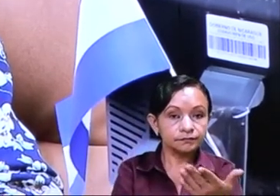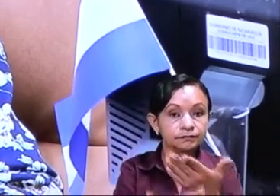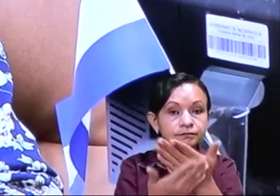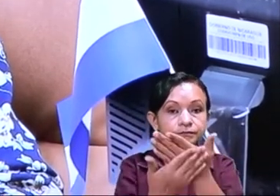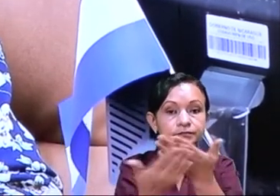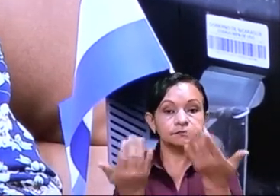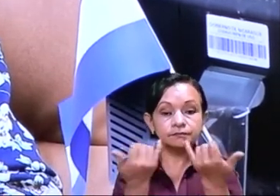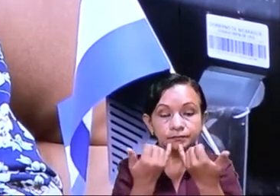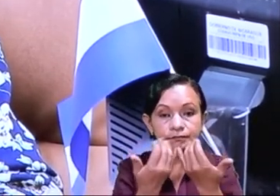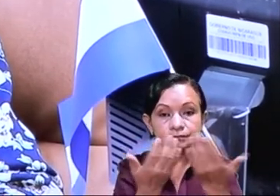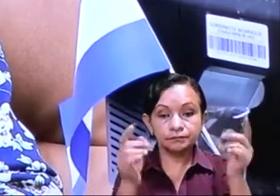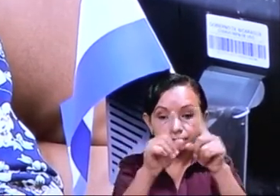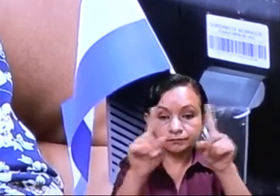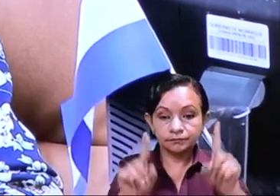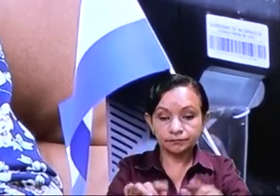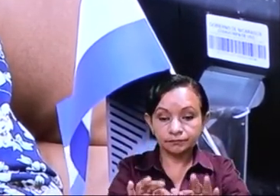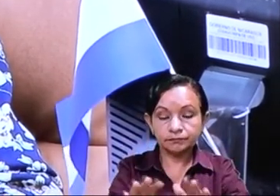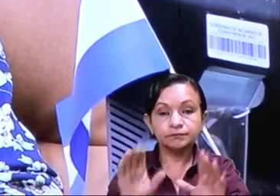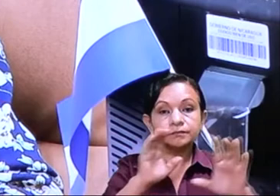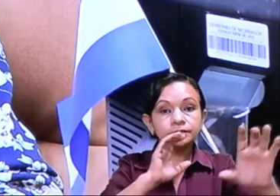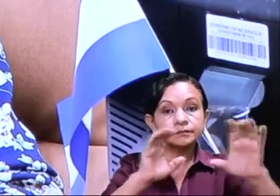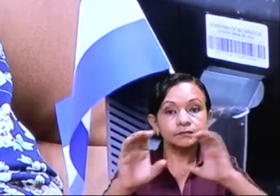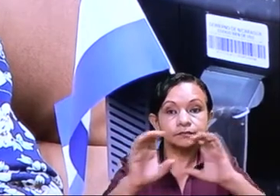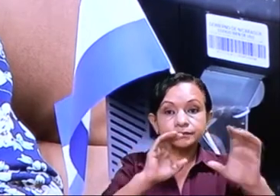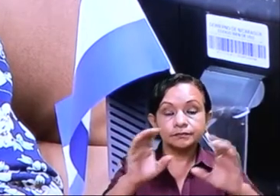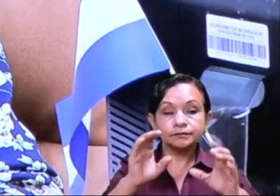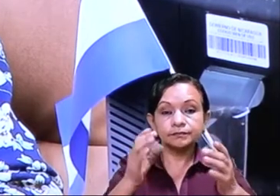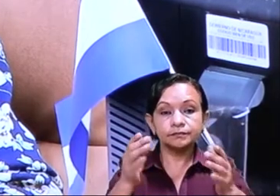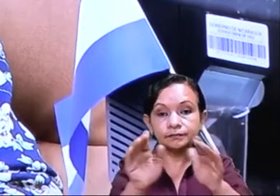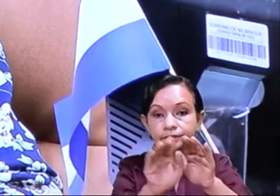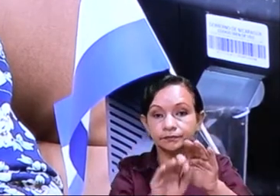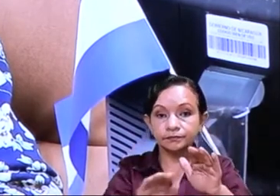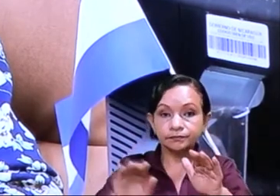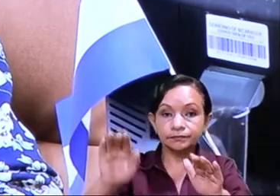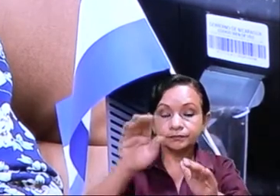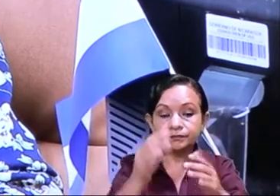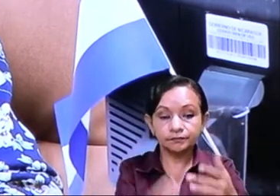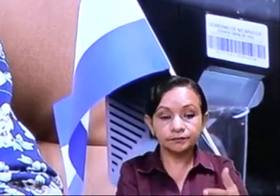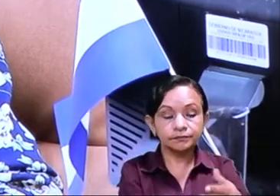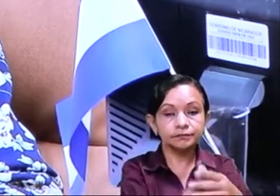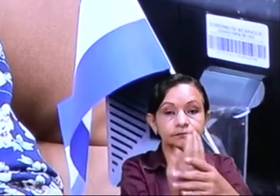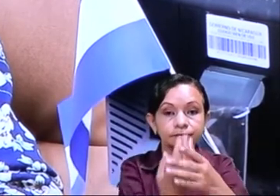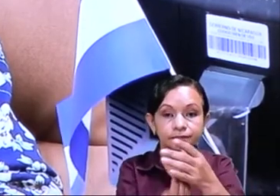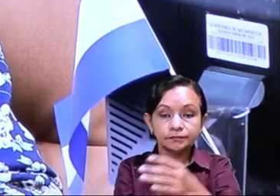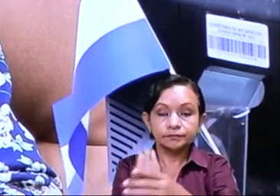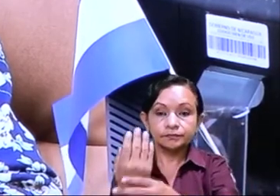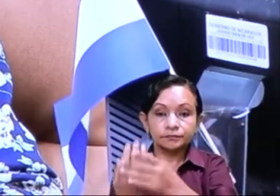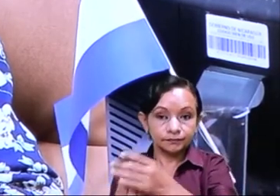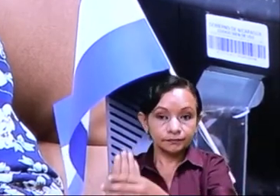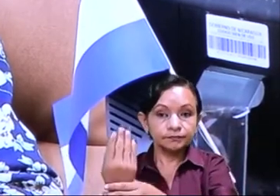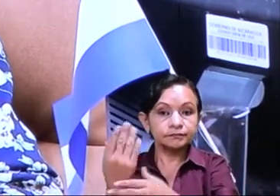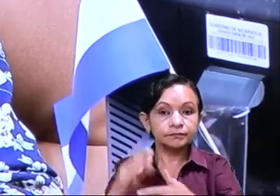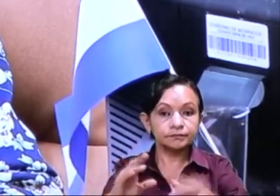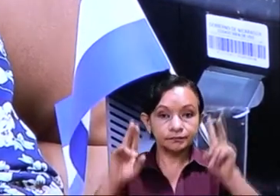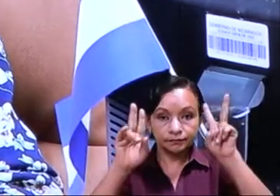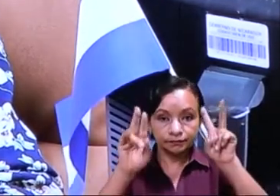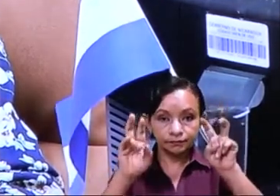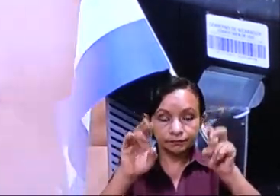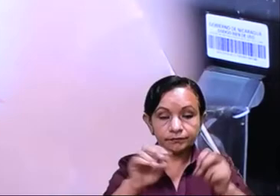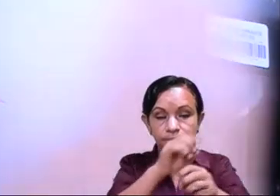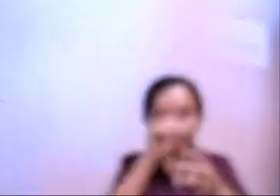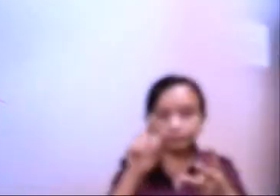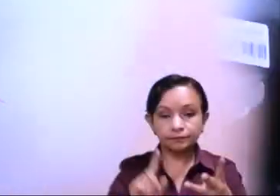de la información y la comunicación para el incremento de la productividad del sector agropecuario.